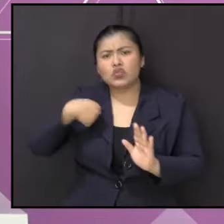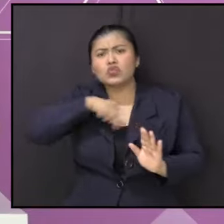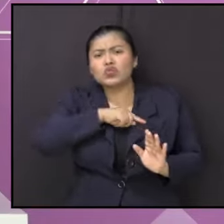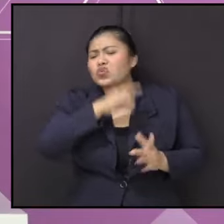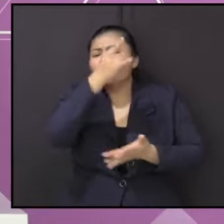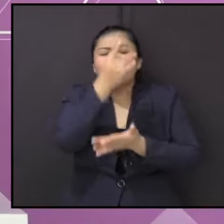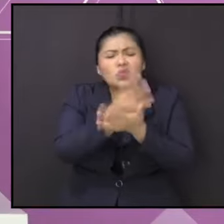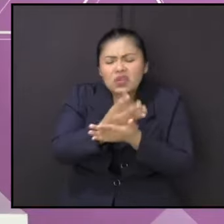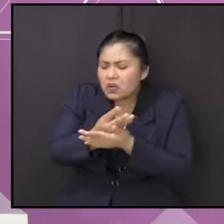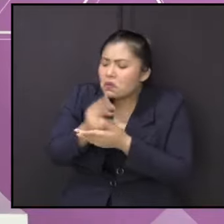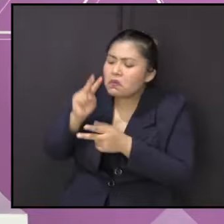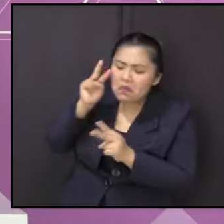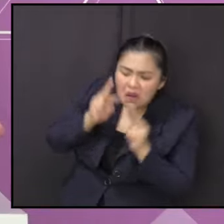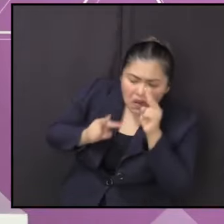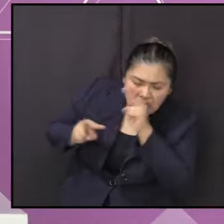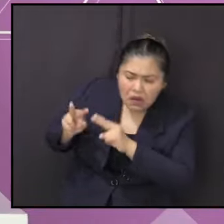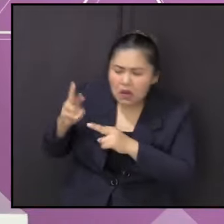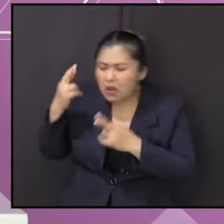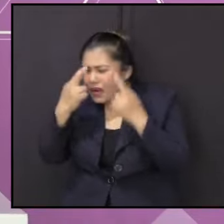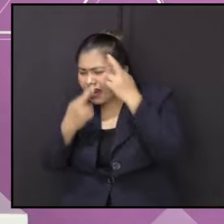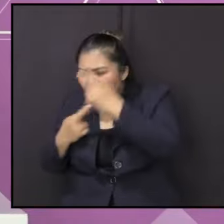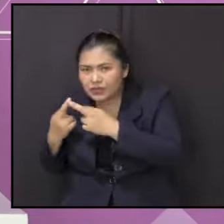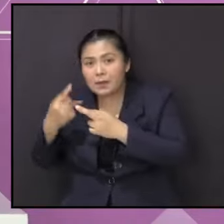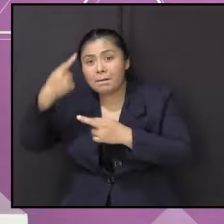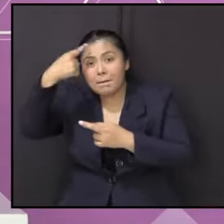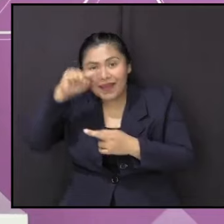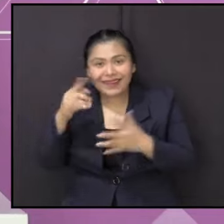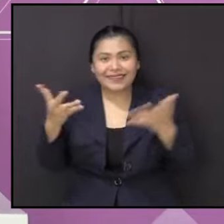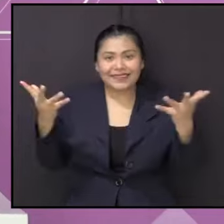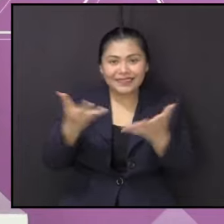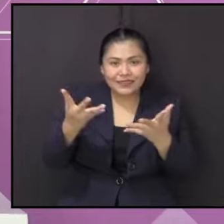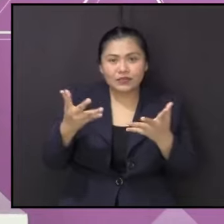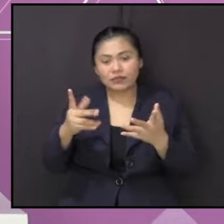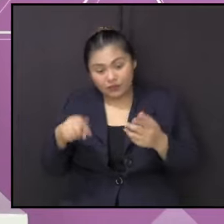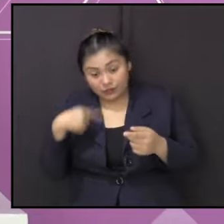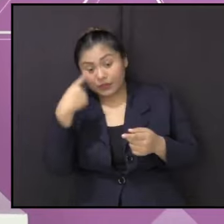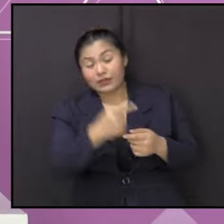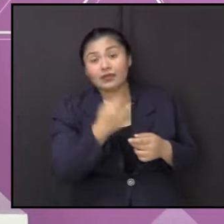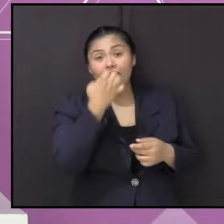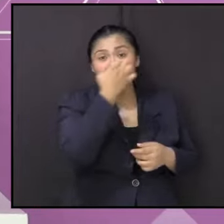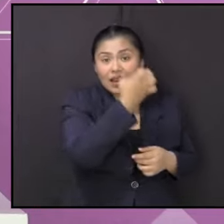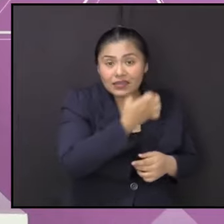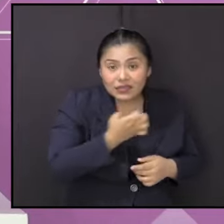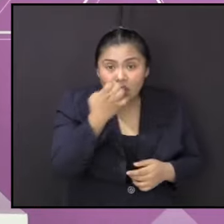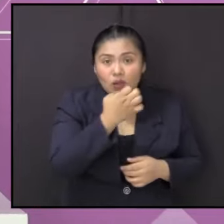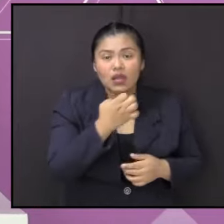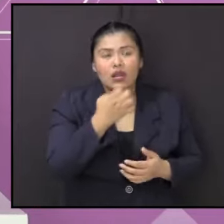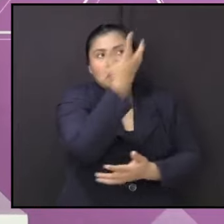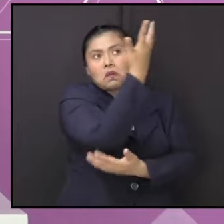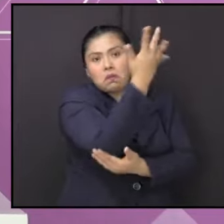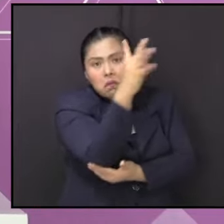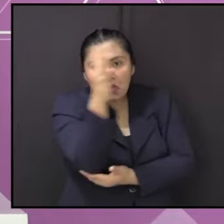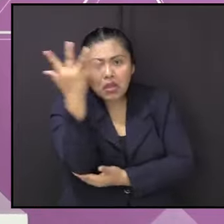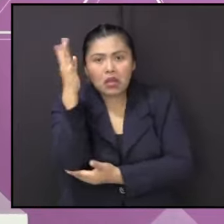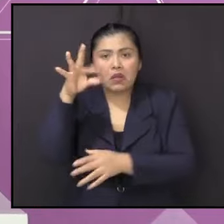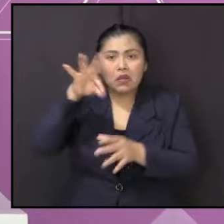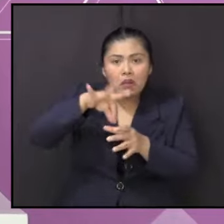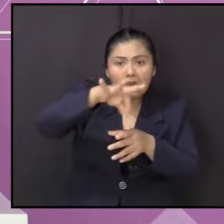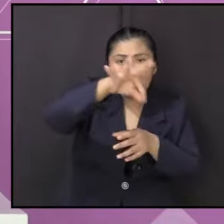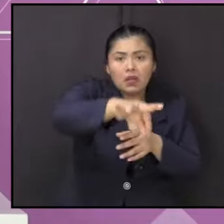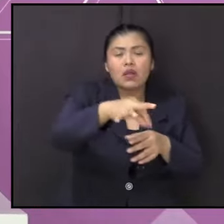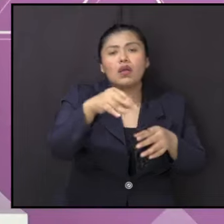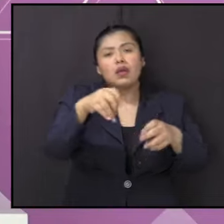están implementando adecuadamente. De esta forma, volvemos a las escuelas, volvemos a la reforestación, al reciclaje, volvemos a la